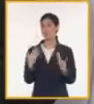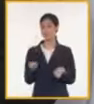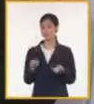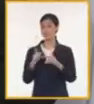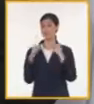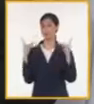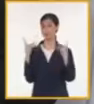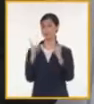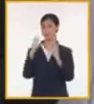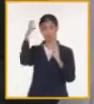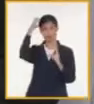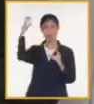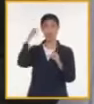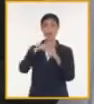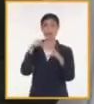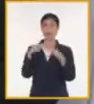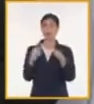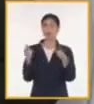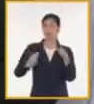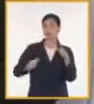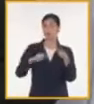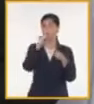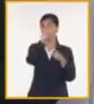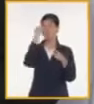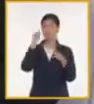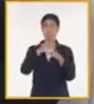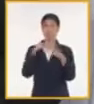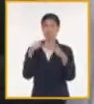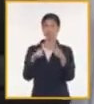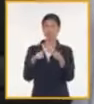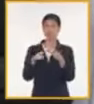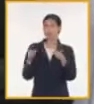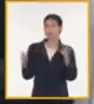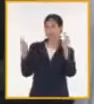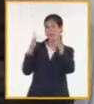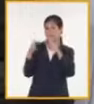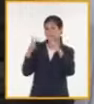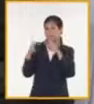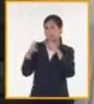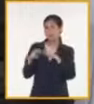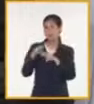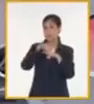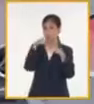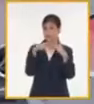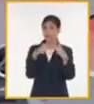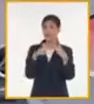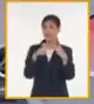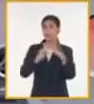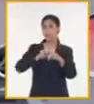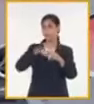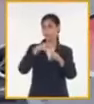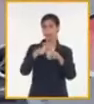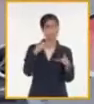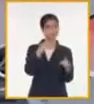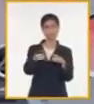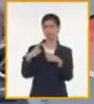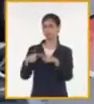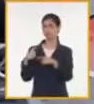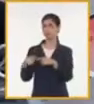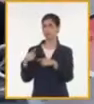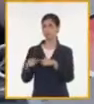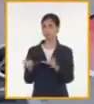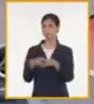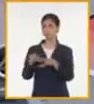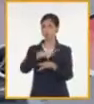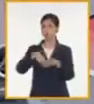departamento de seguridad interna el buró Federal de investigaciones y otras agencias un paso que era lógico después del restablecimiento de